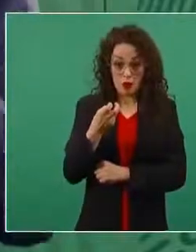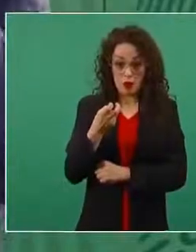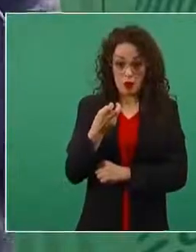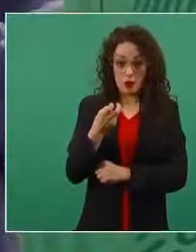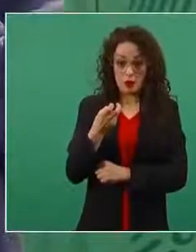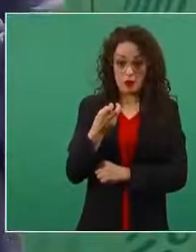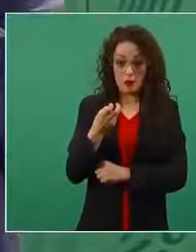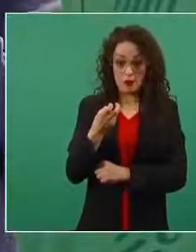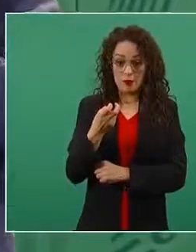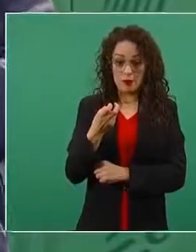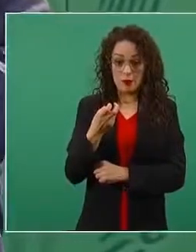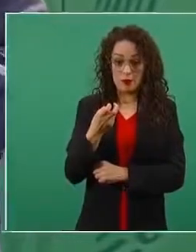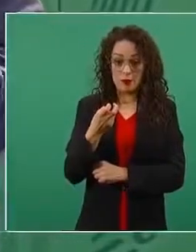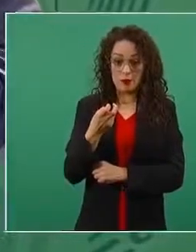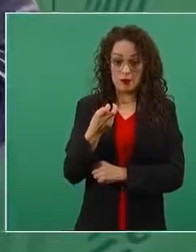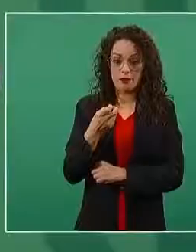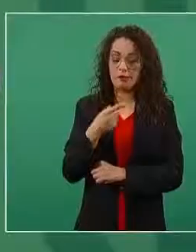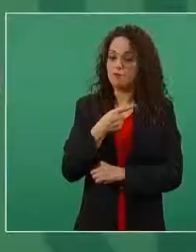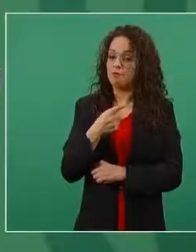cambian